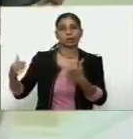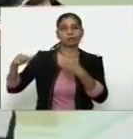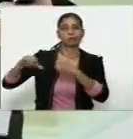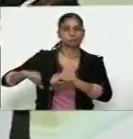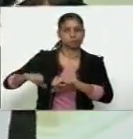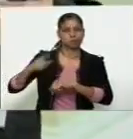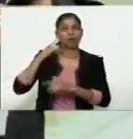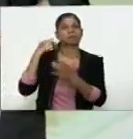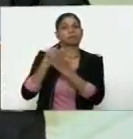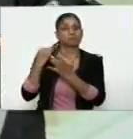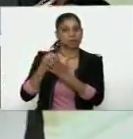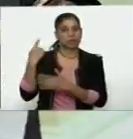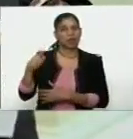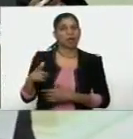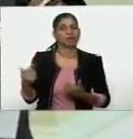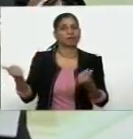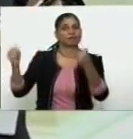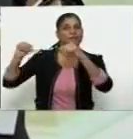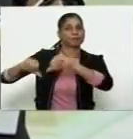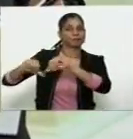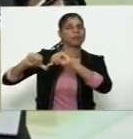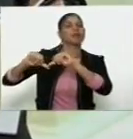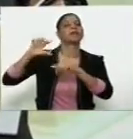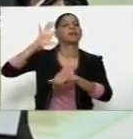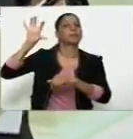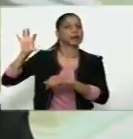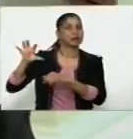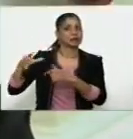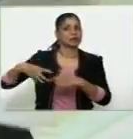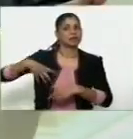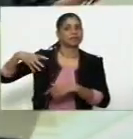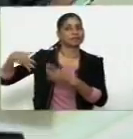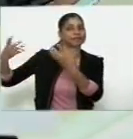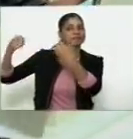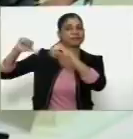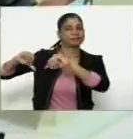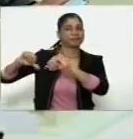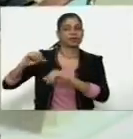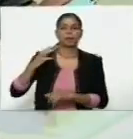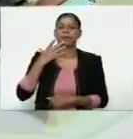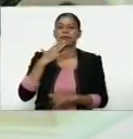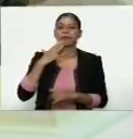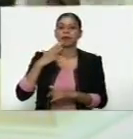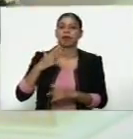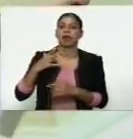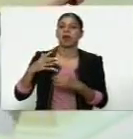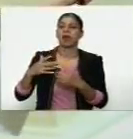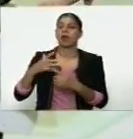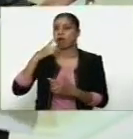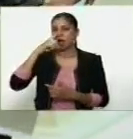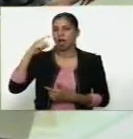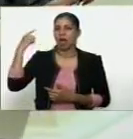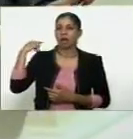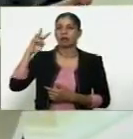el sistema financiero mundial. Una nación que desde el año